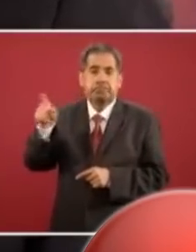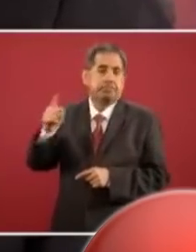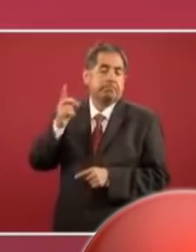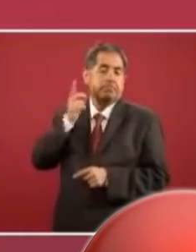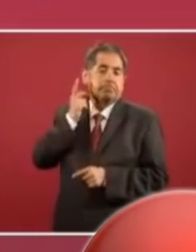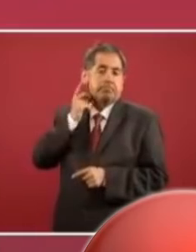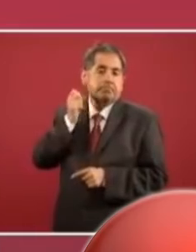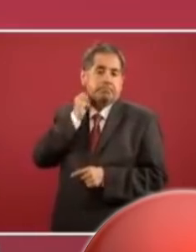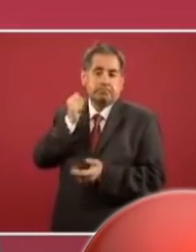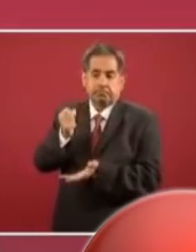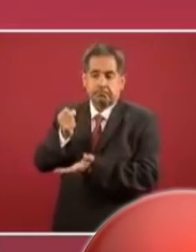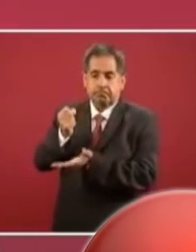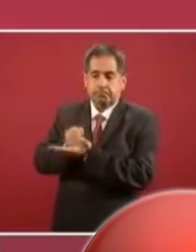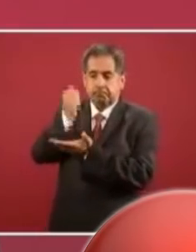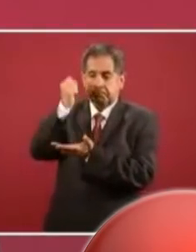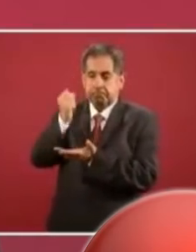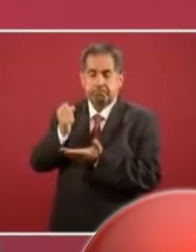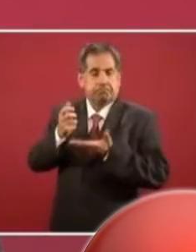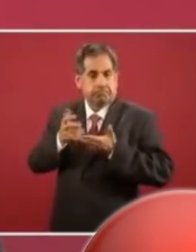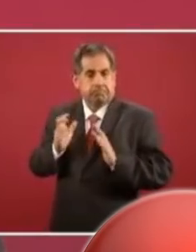aprobó en el Congreso.